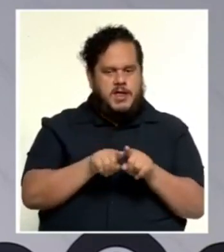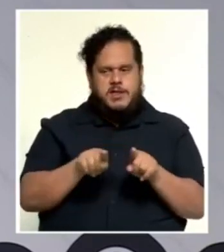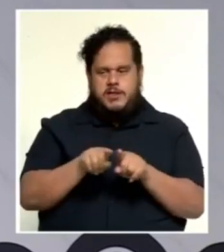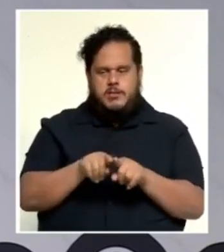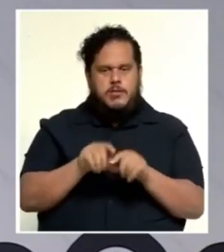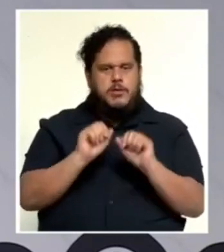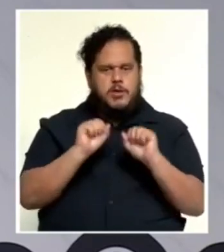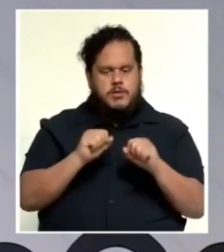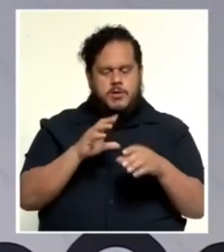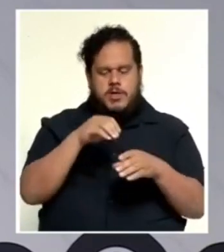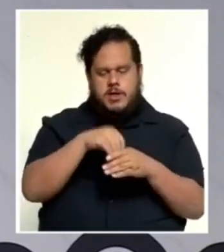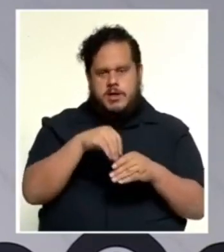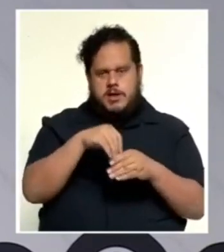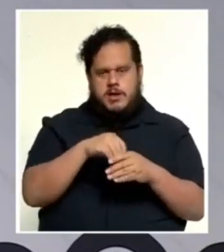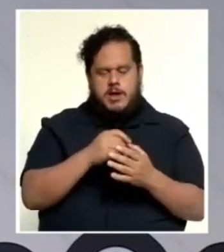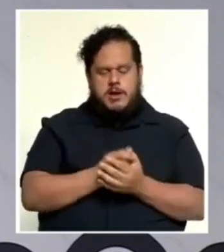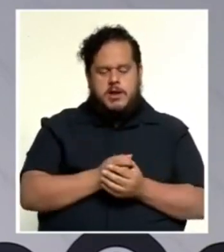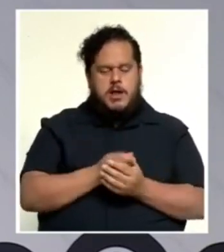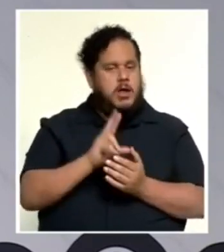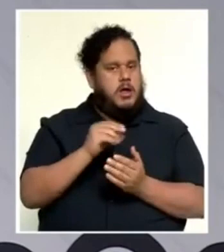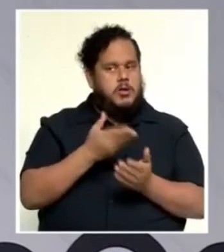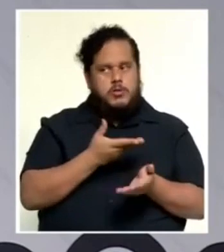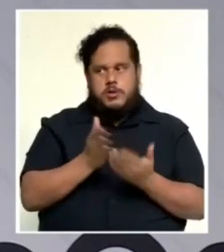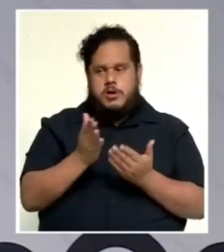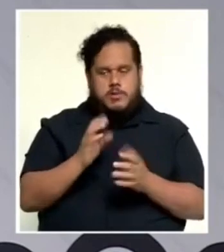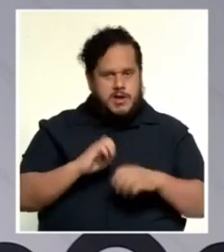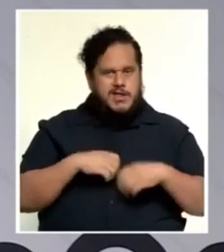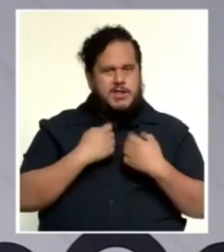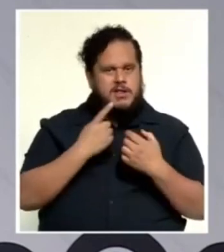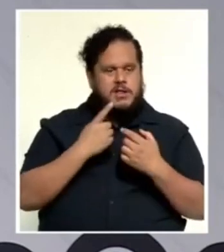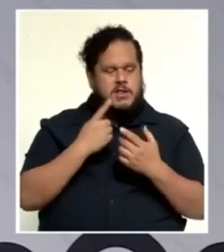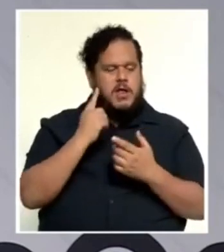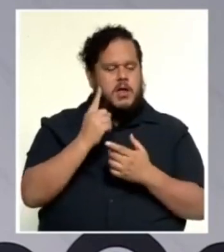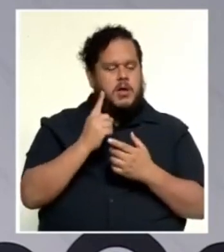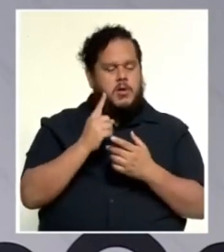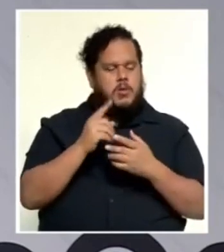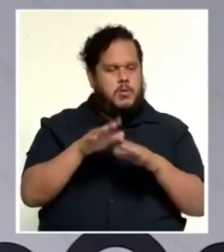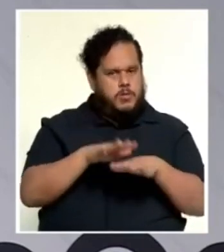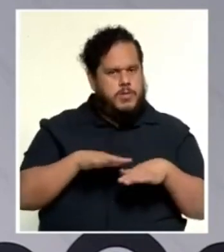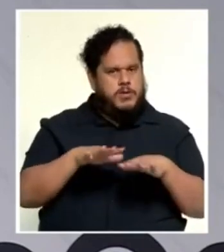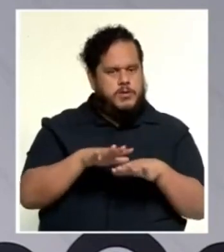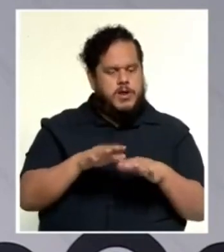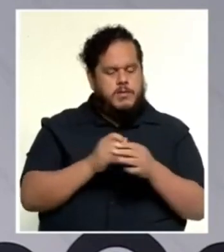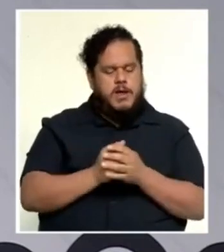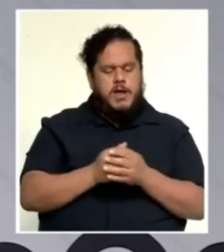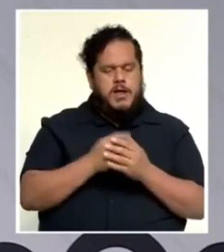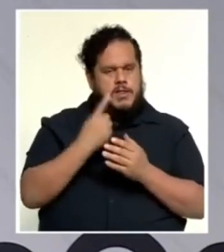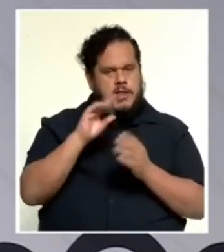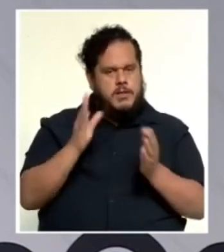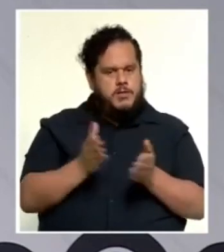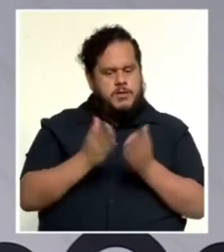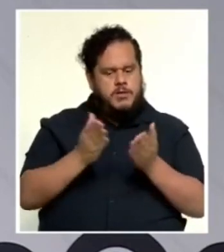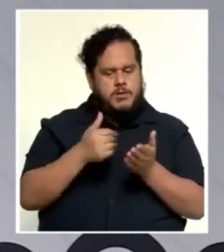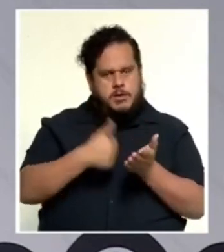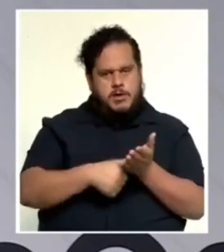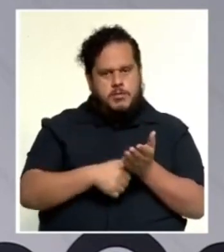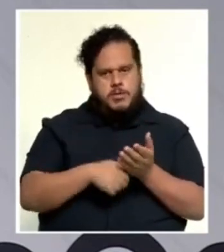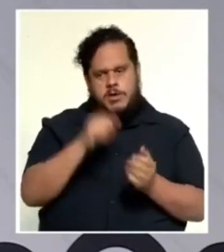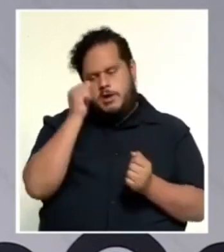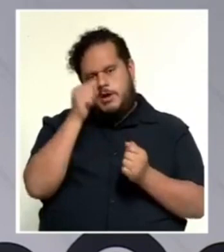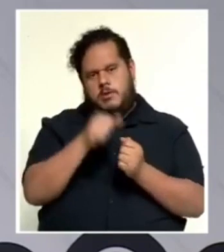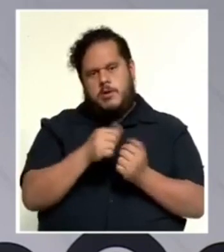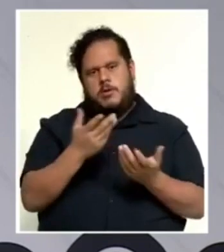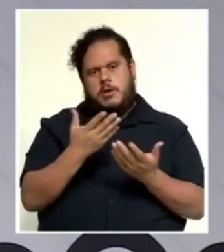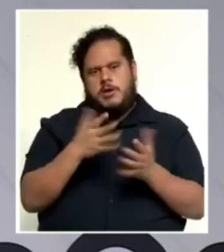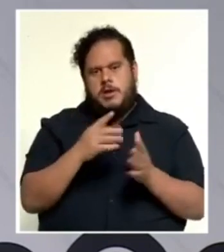agregar, no llevan a que exista un panorama importante de motivación al voto. Recuerdo, y ahora que han